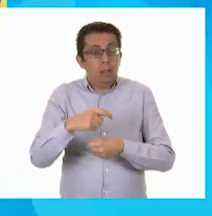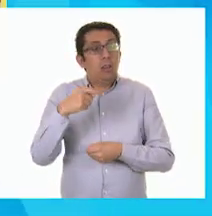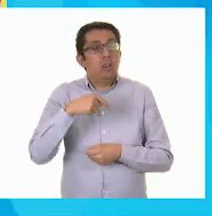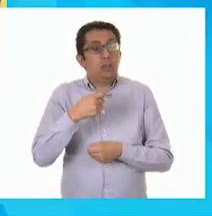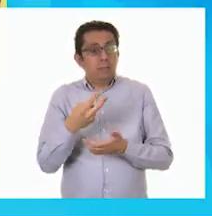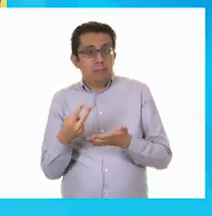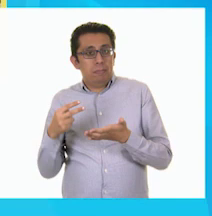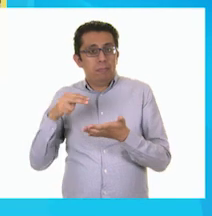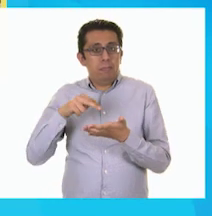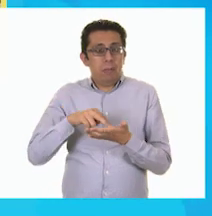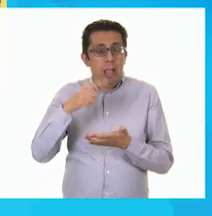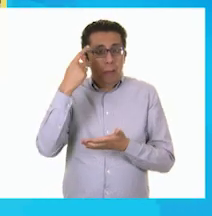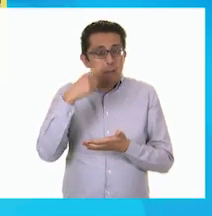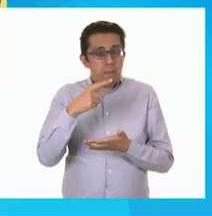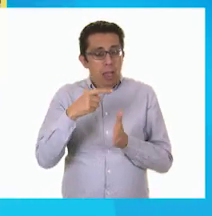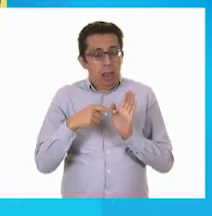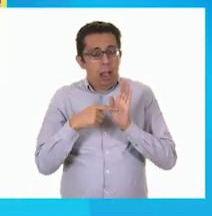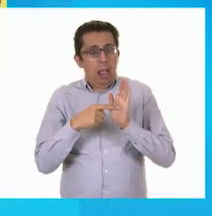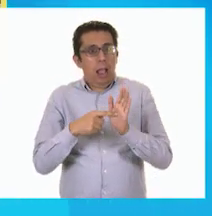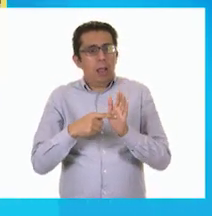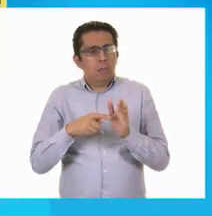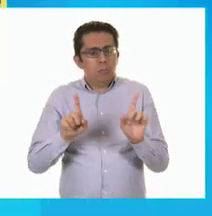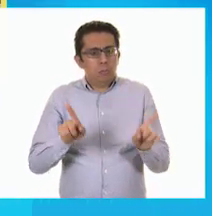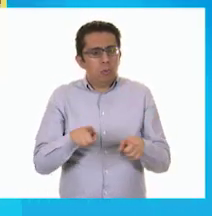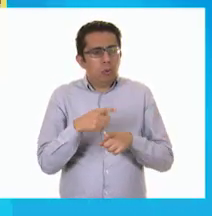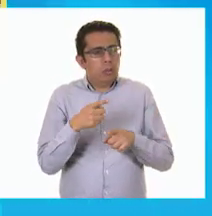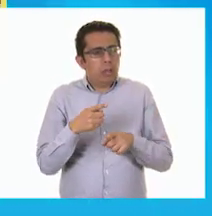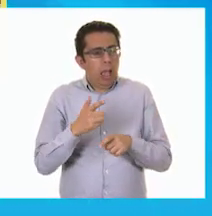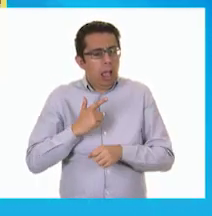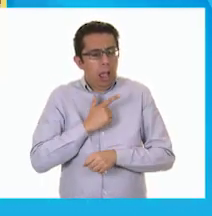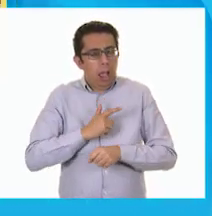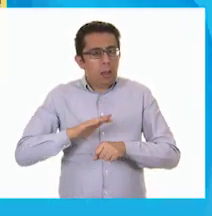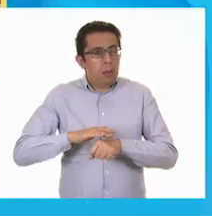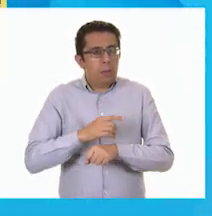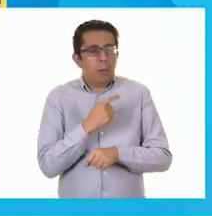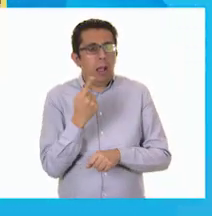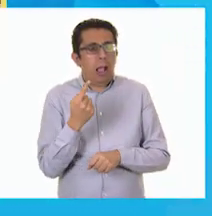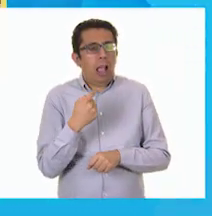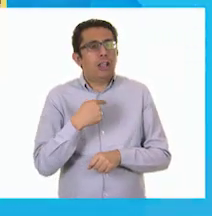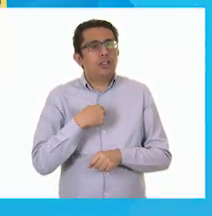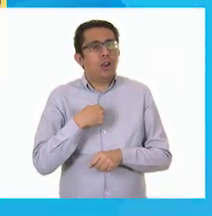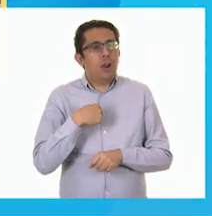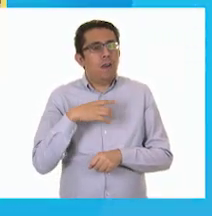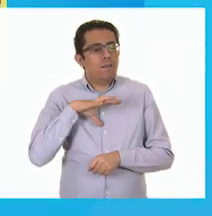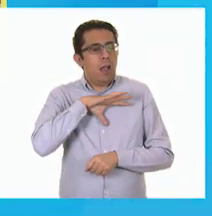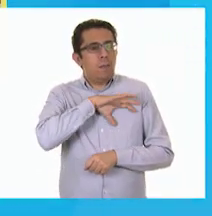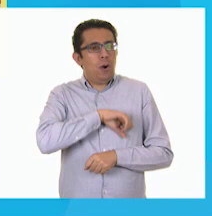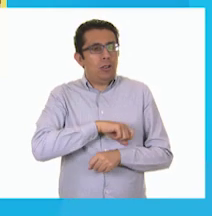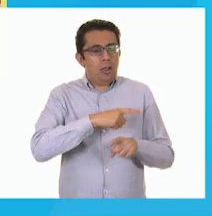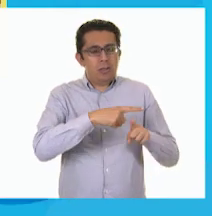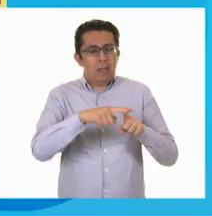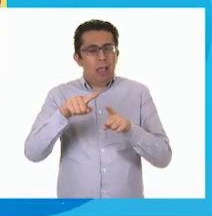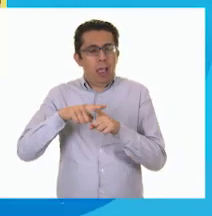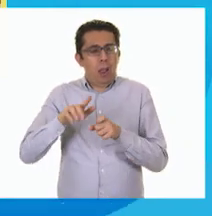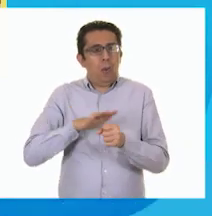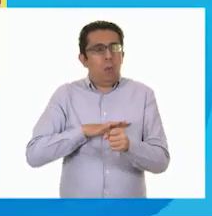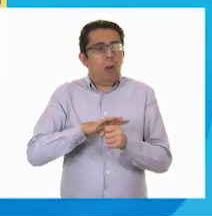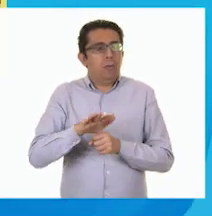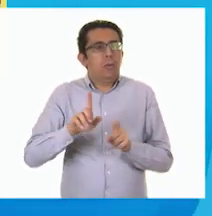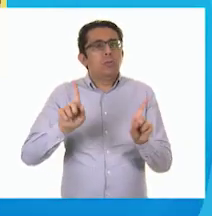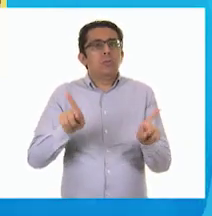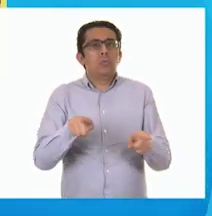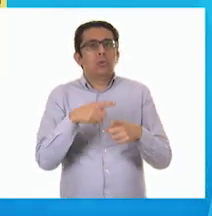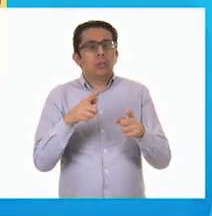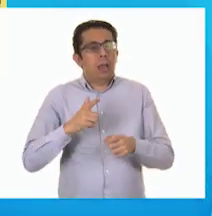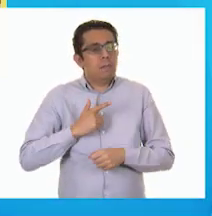aquí para enseñarles por qué me gusta la música y cuáles son mis instrumentos favoritos. La música